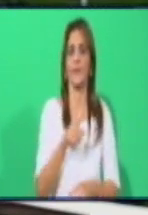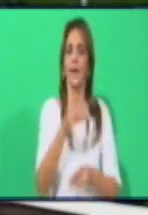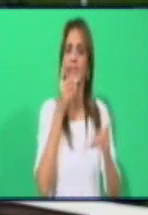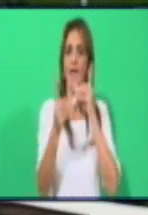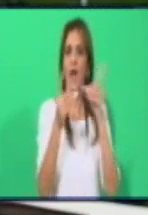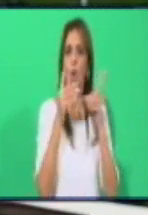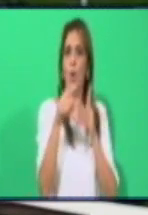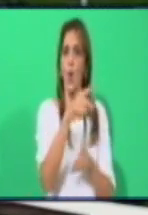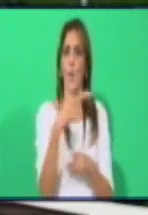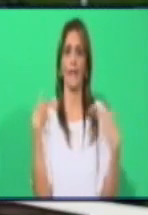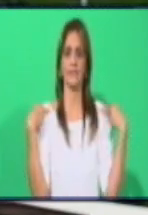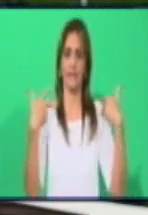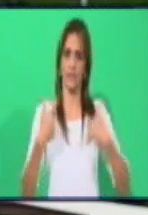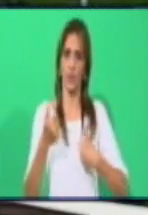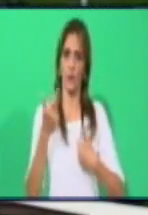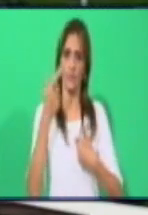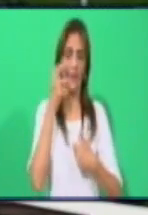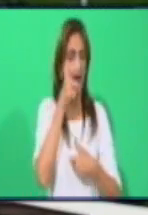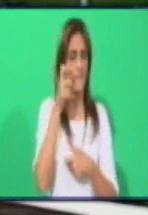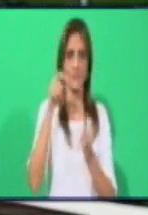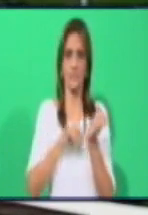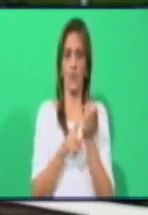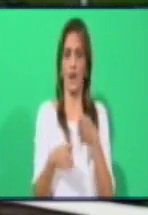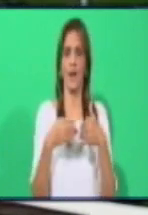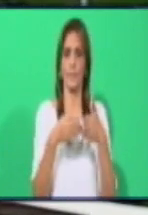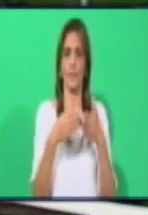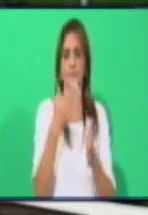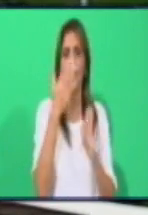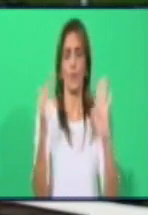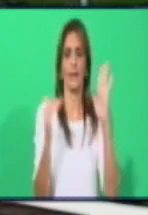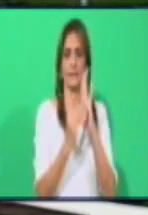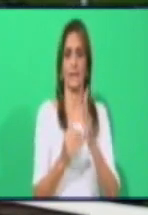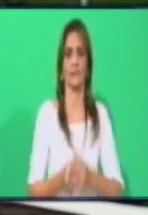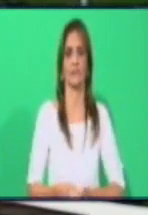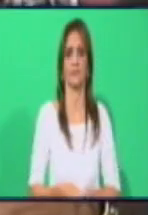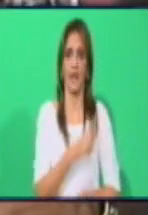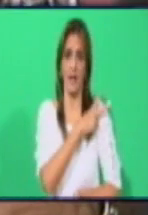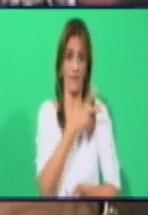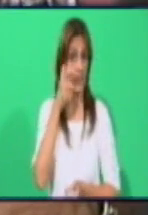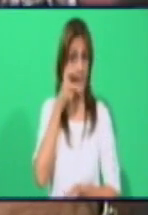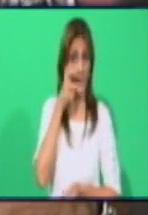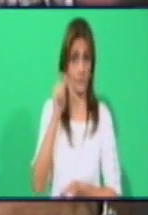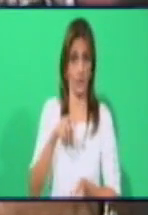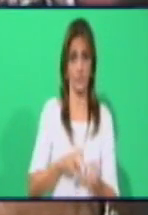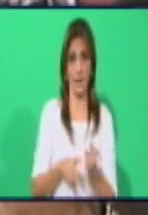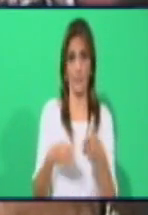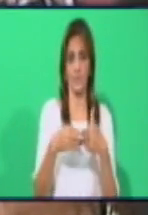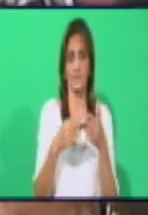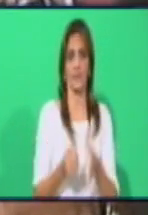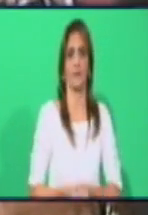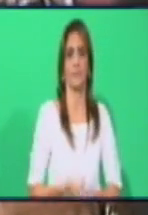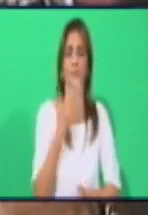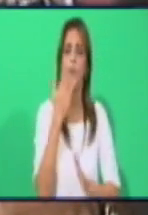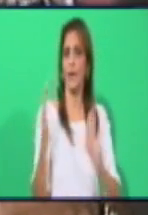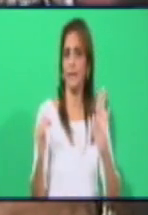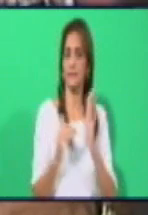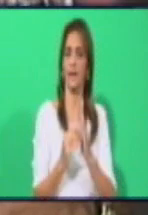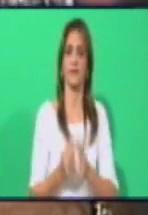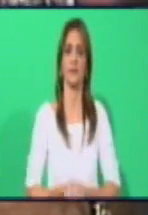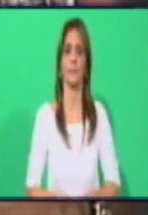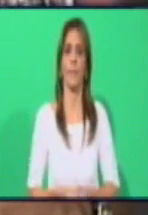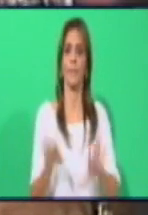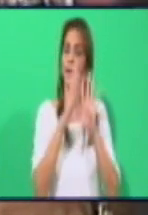Hernández, director de Inspección y Supervisión en el territorio. Héctor, buenas tardes. Sí, buenas tardes, Joel, para todos los presentes y sobre todo para todos